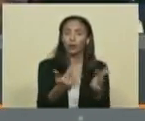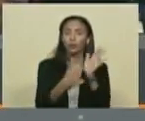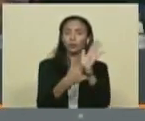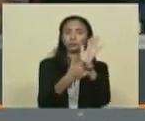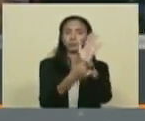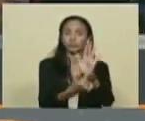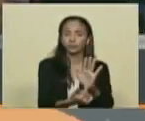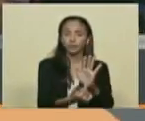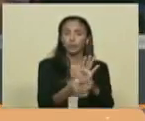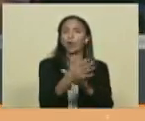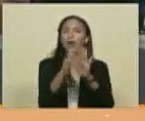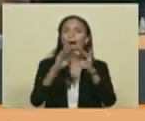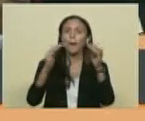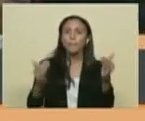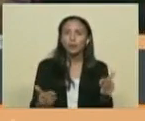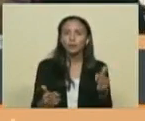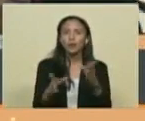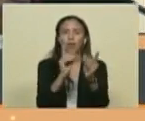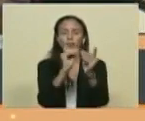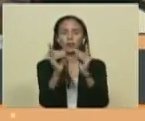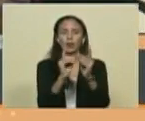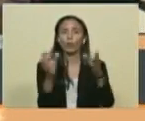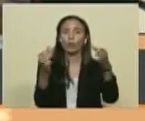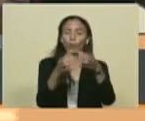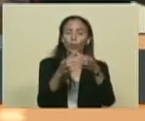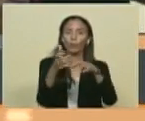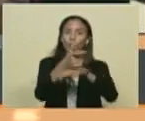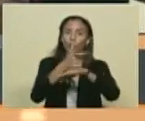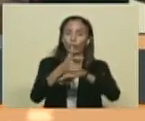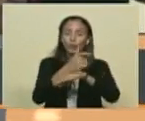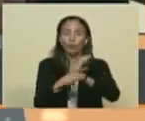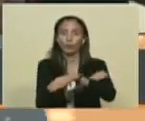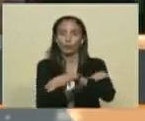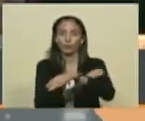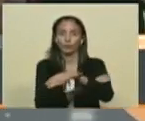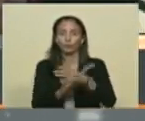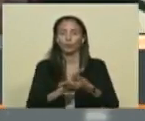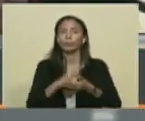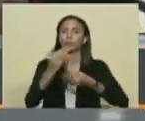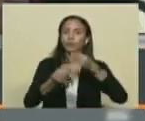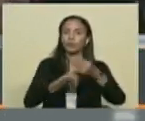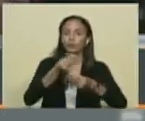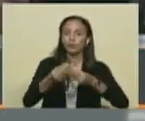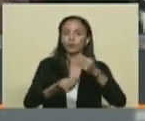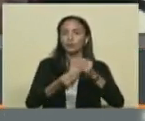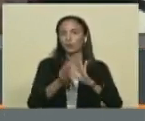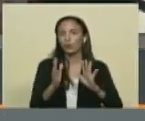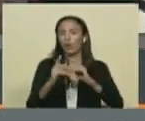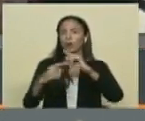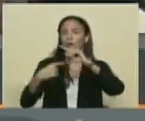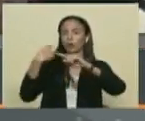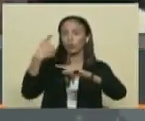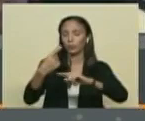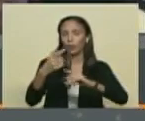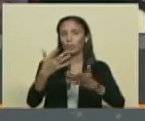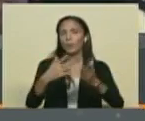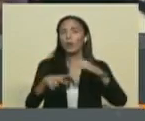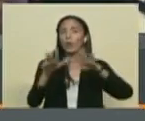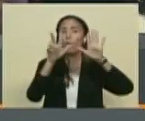de esta mesa de diálogo entre el gobierno y la oposición que se está realizando y que luego de